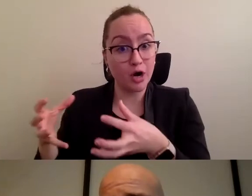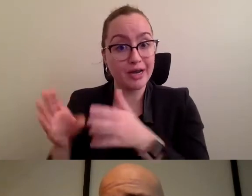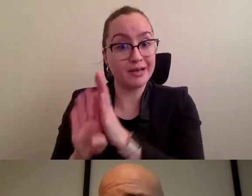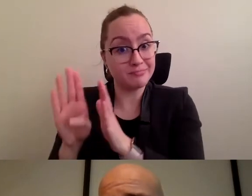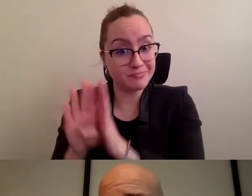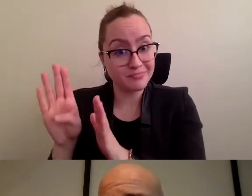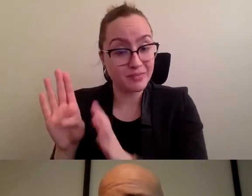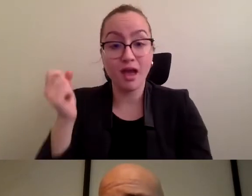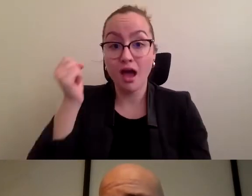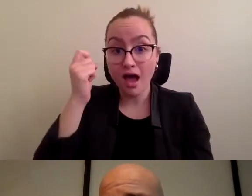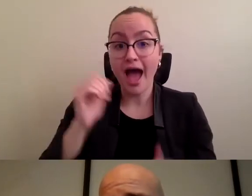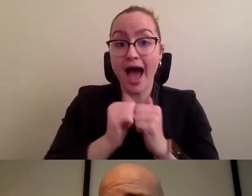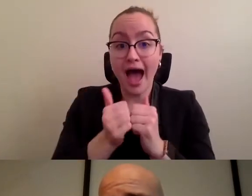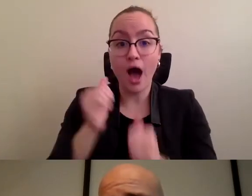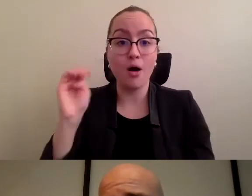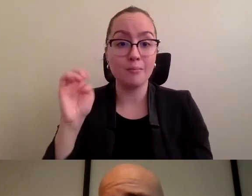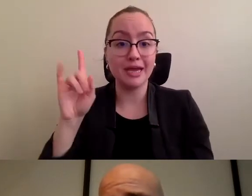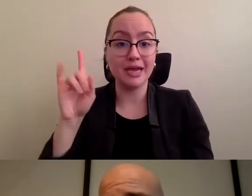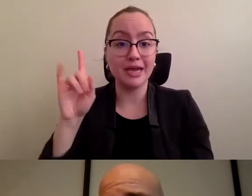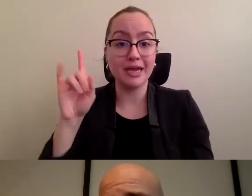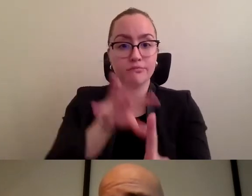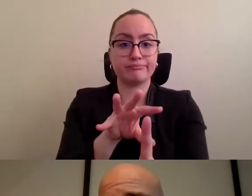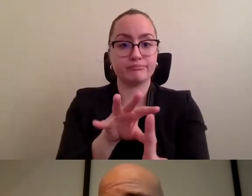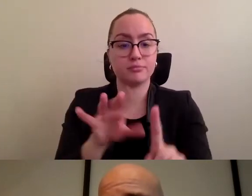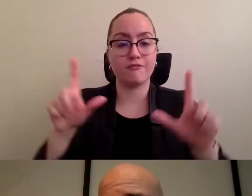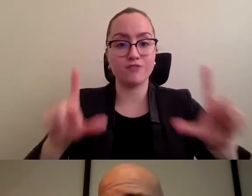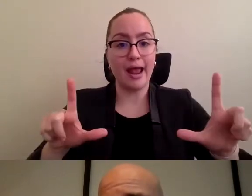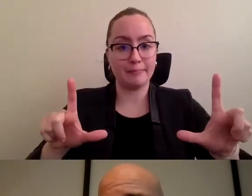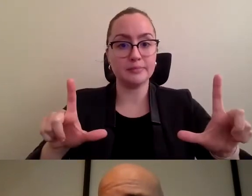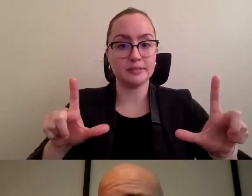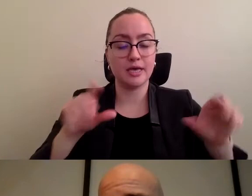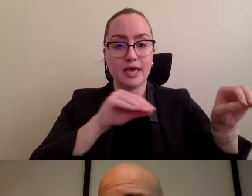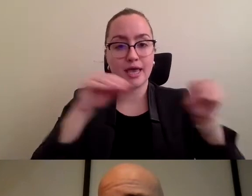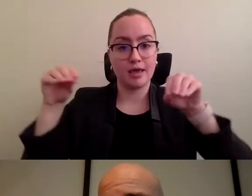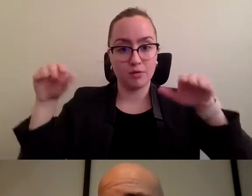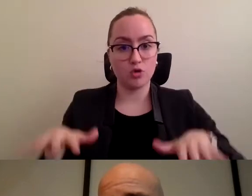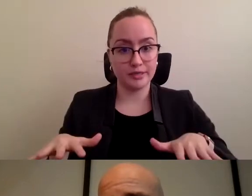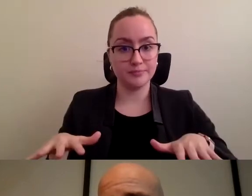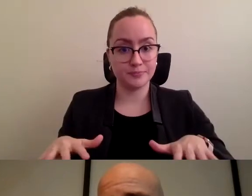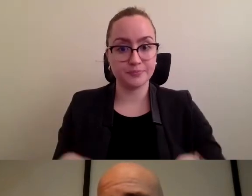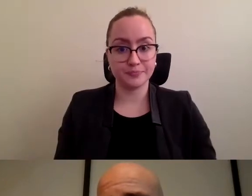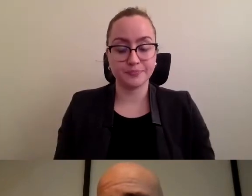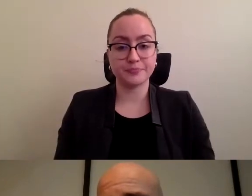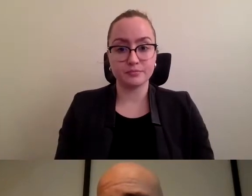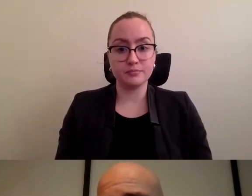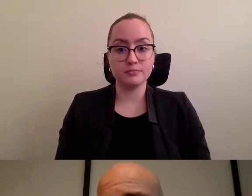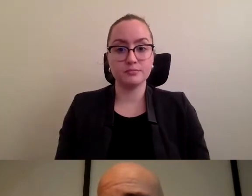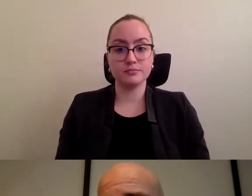impresionante sobre el Partido Republicano y también como los medios hablan sobre inmigración. Y muchos de estos